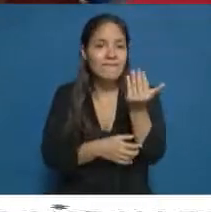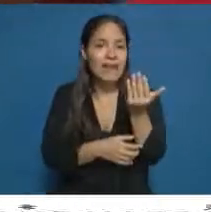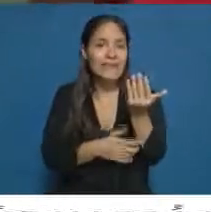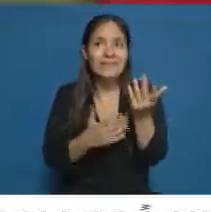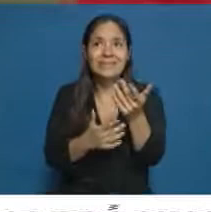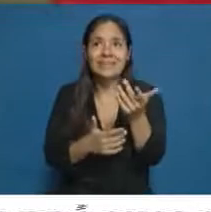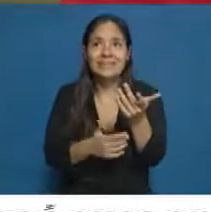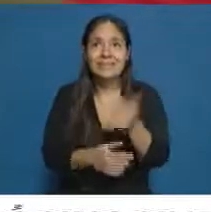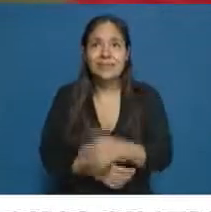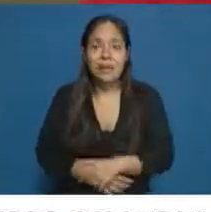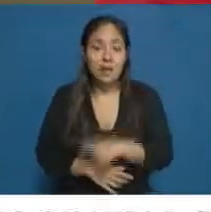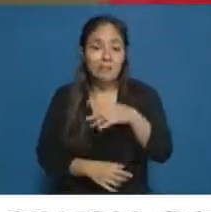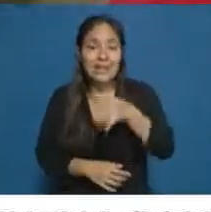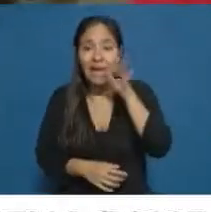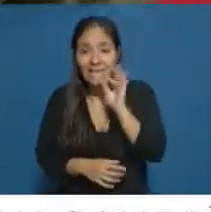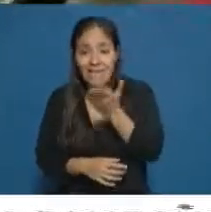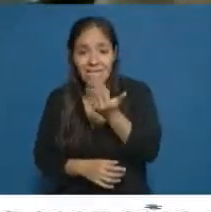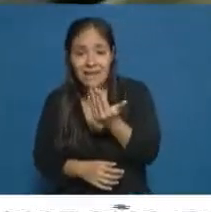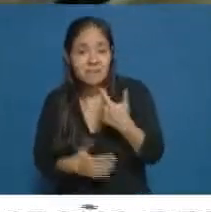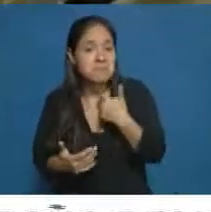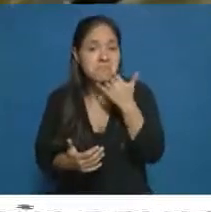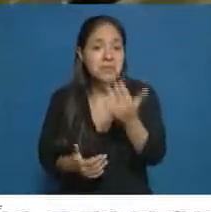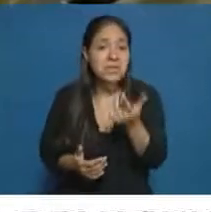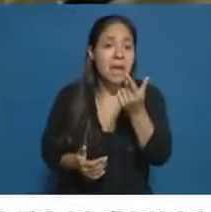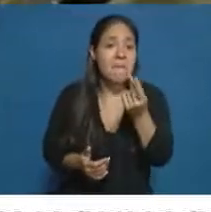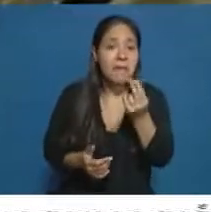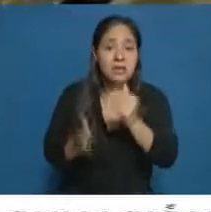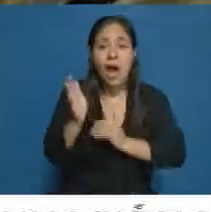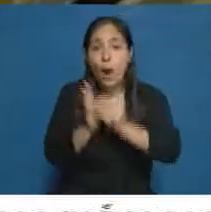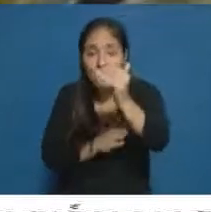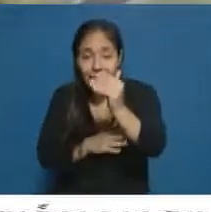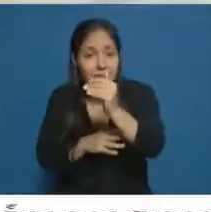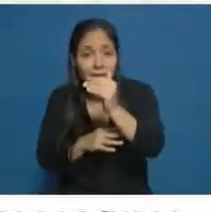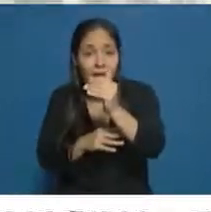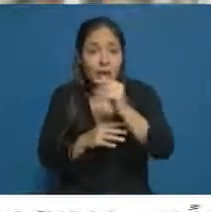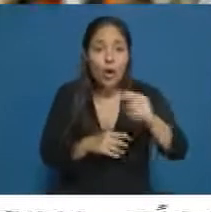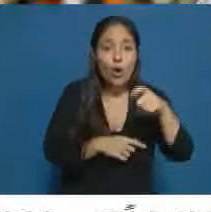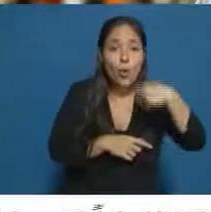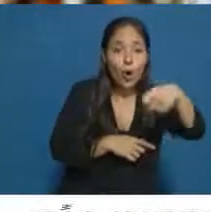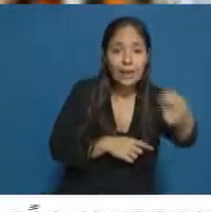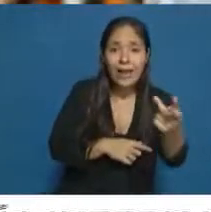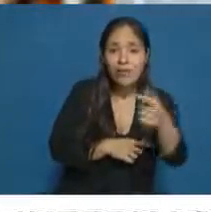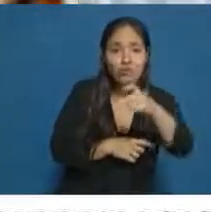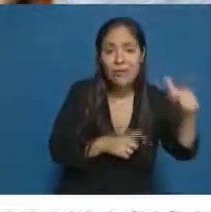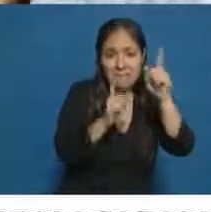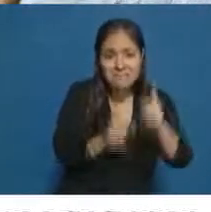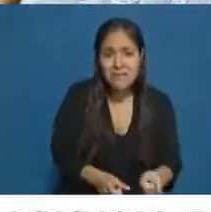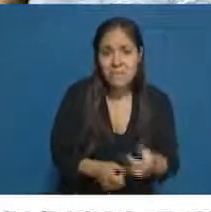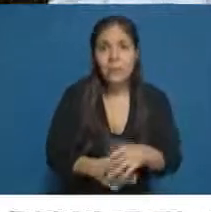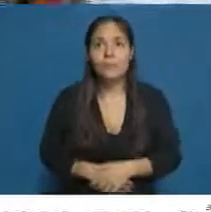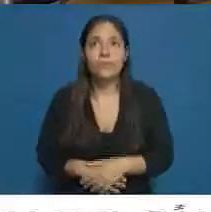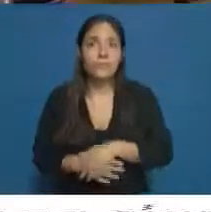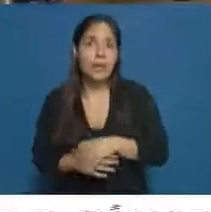cafés. No sé a qué se debe, porque los precios siguen subiendo, los jubilados ganamos siempre lo mismo. Peleando bastante, la verdad que es una época